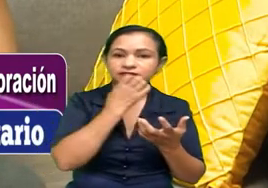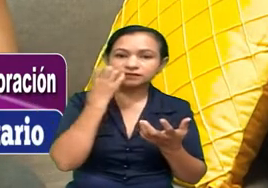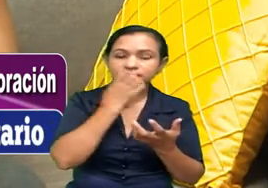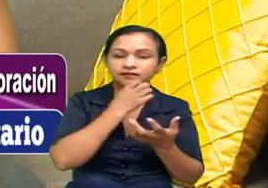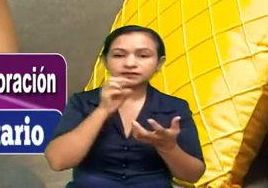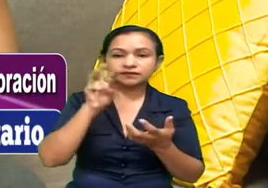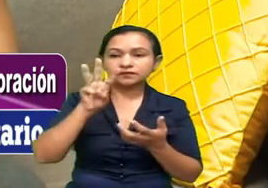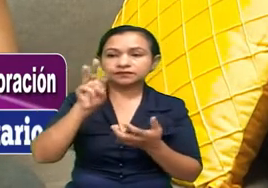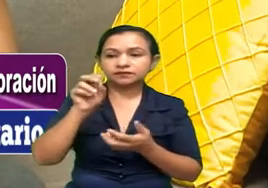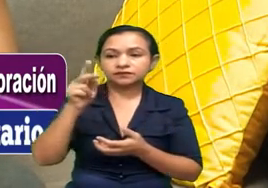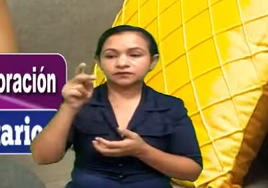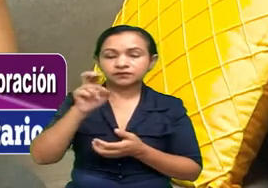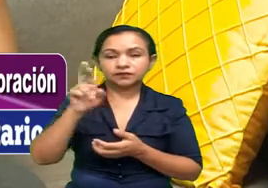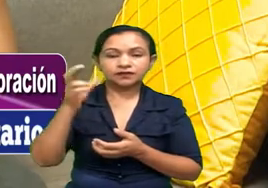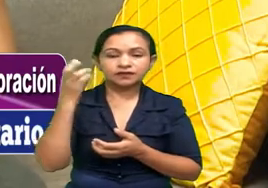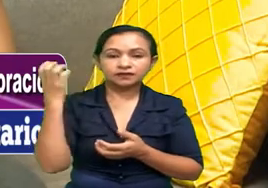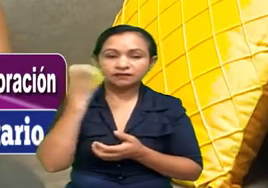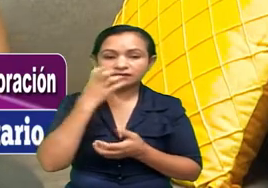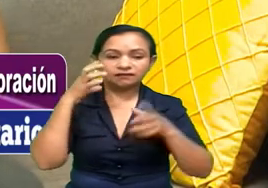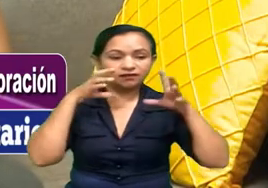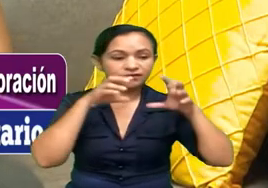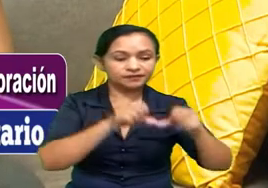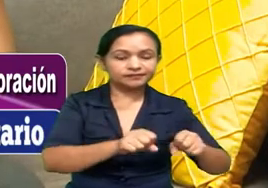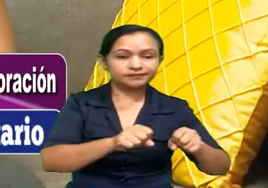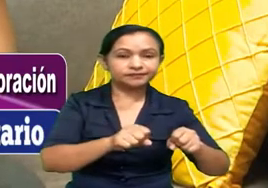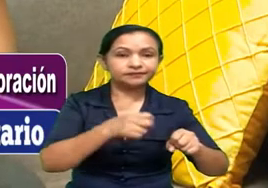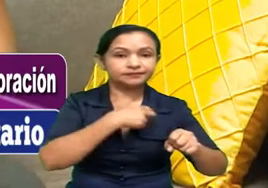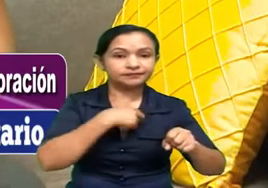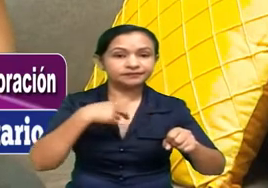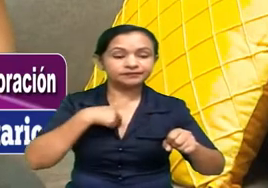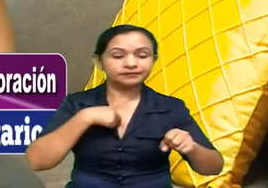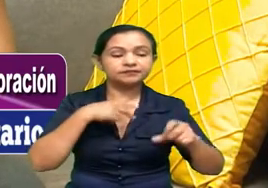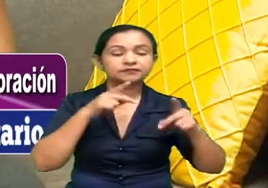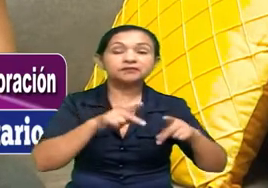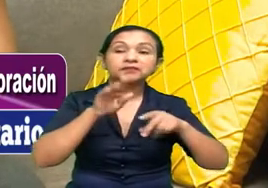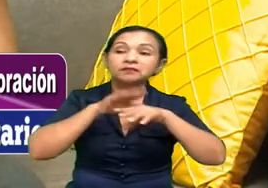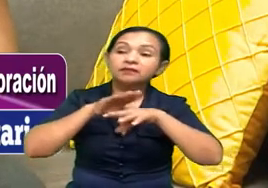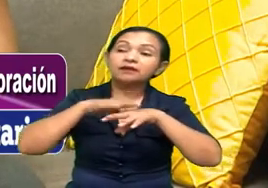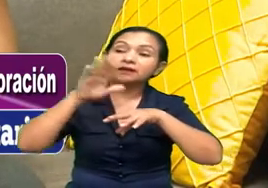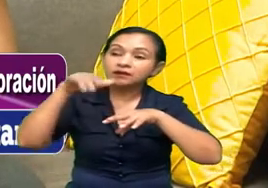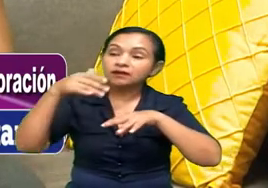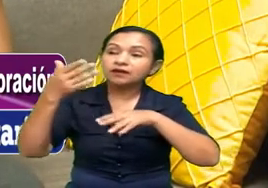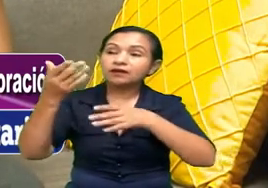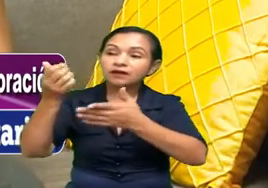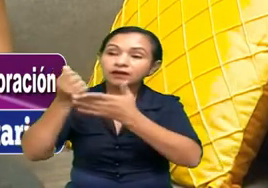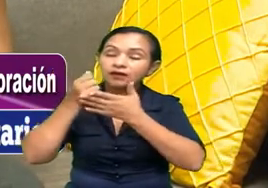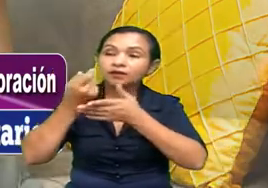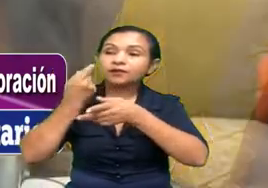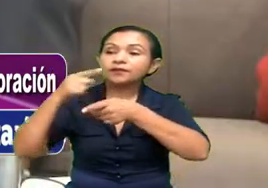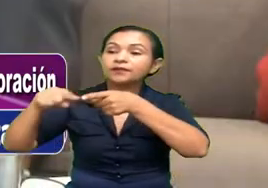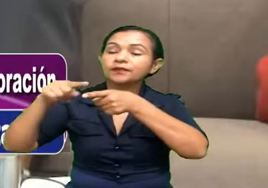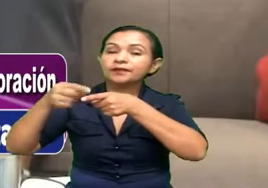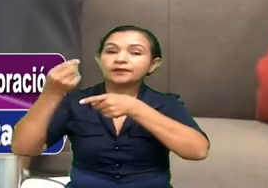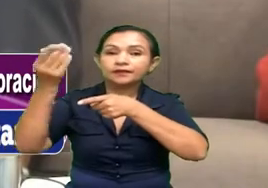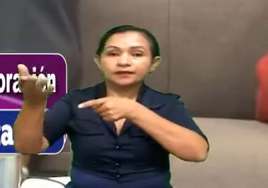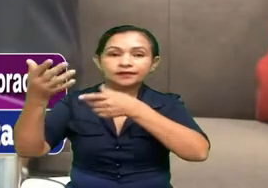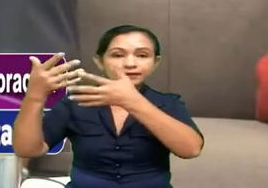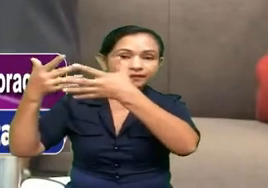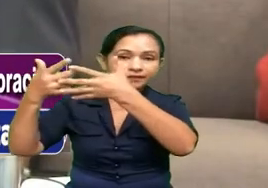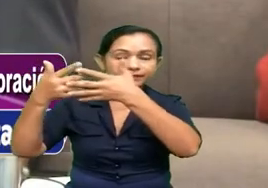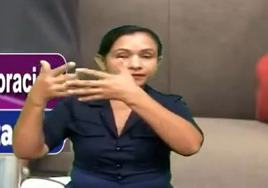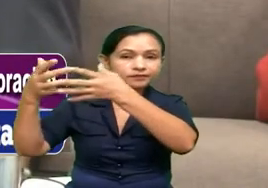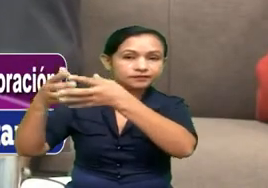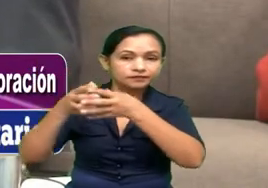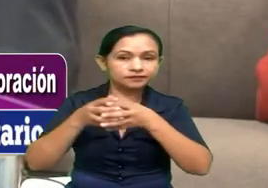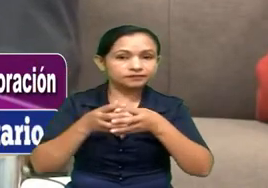William Walker cuando son contratados pues por los democráticos, porque él ya era, ¿no? Venía de esa